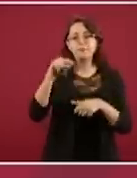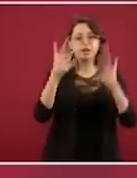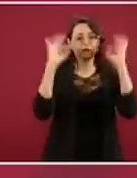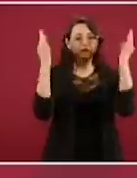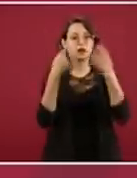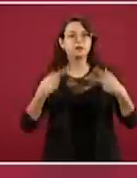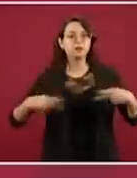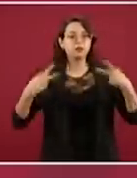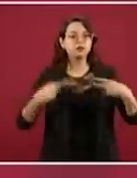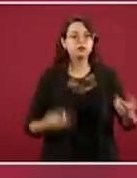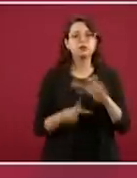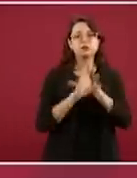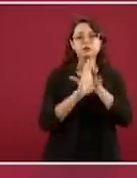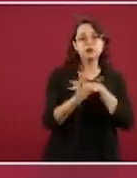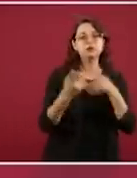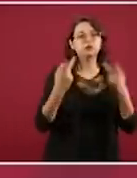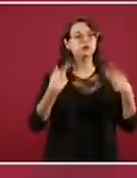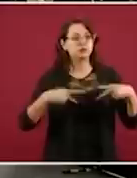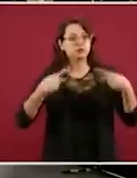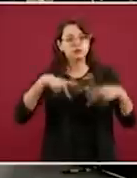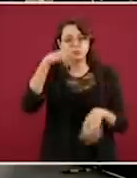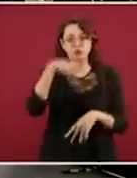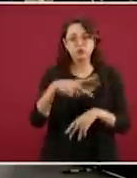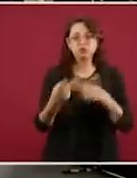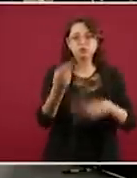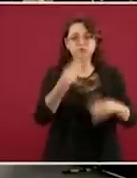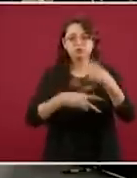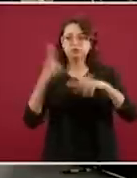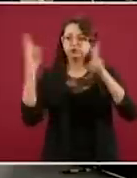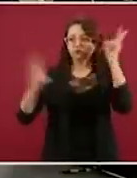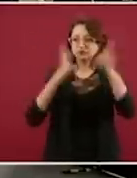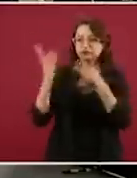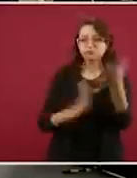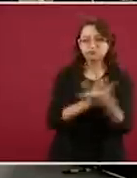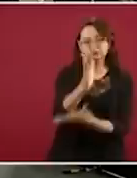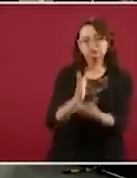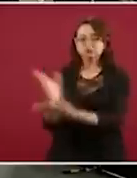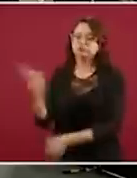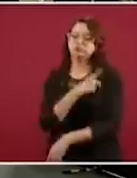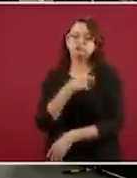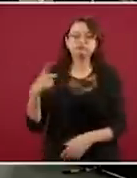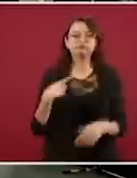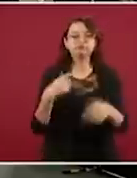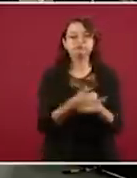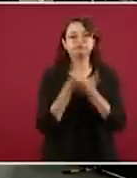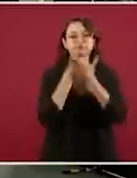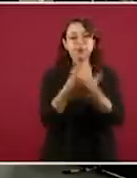que vienen ahora a ver a sus familiares, que no los extorsionen.